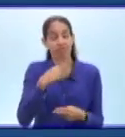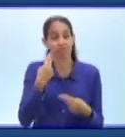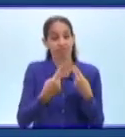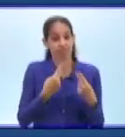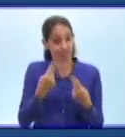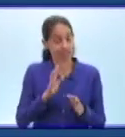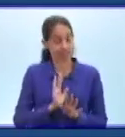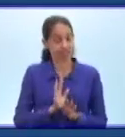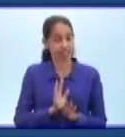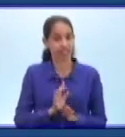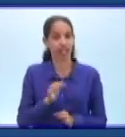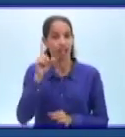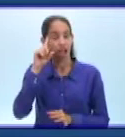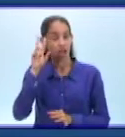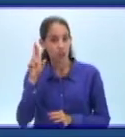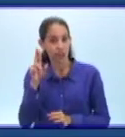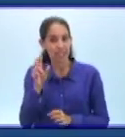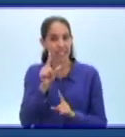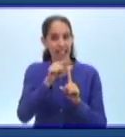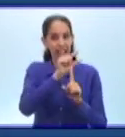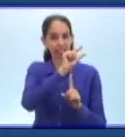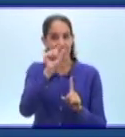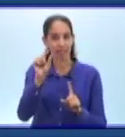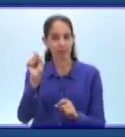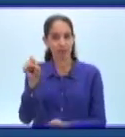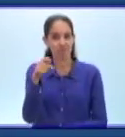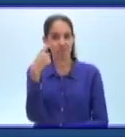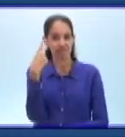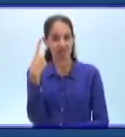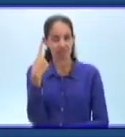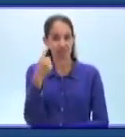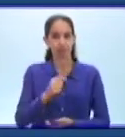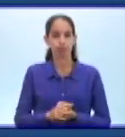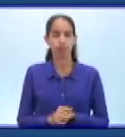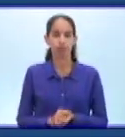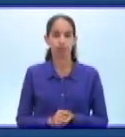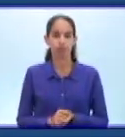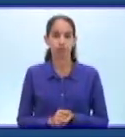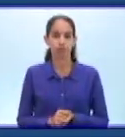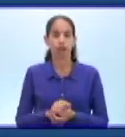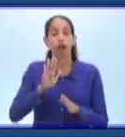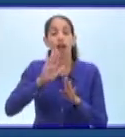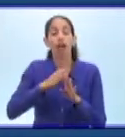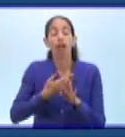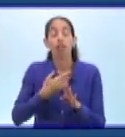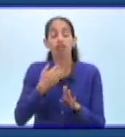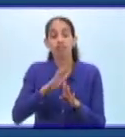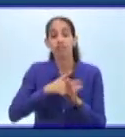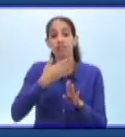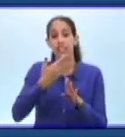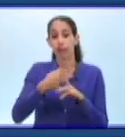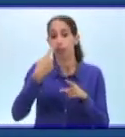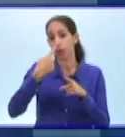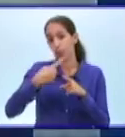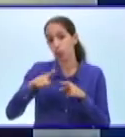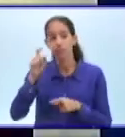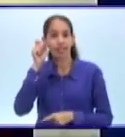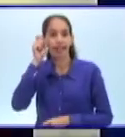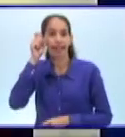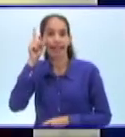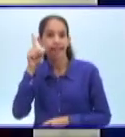Insisto que desarrollo ideas secundarias a partir de una